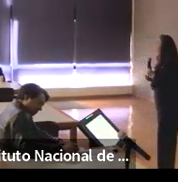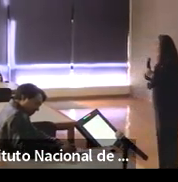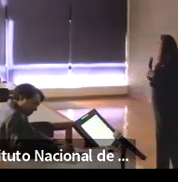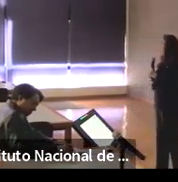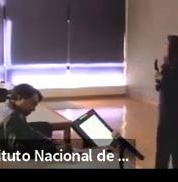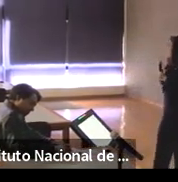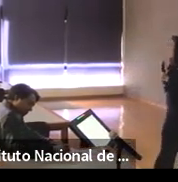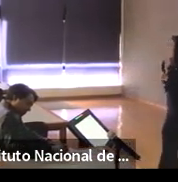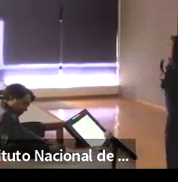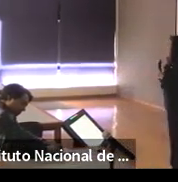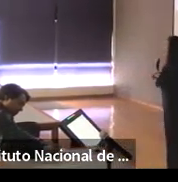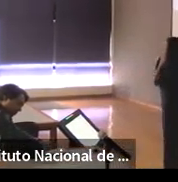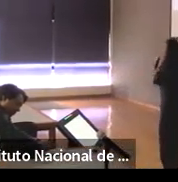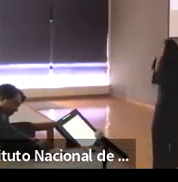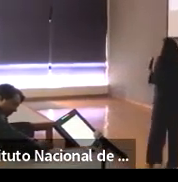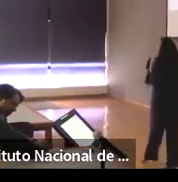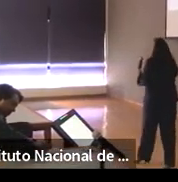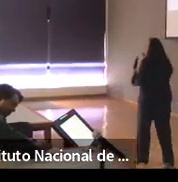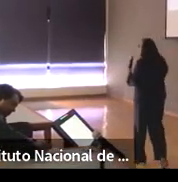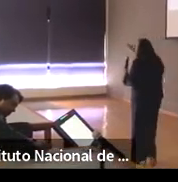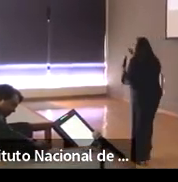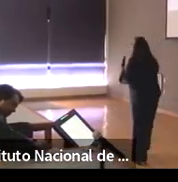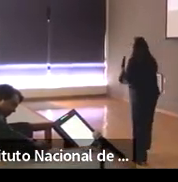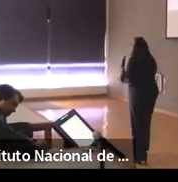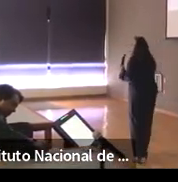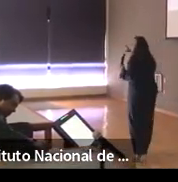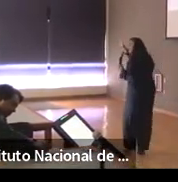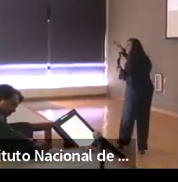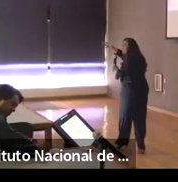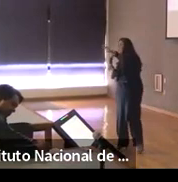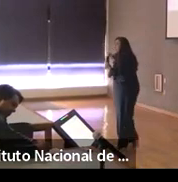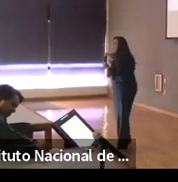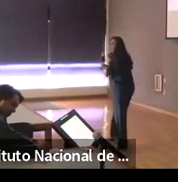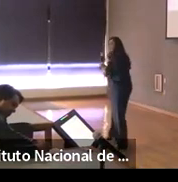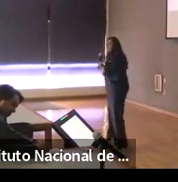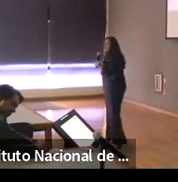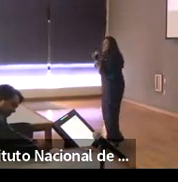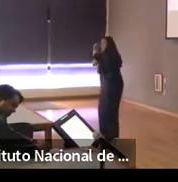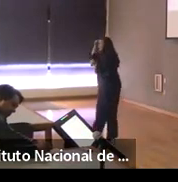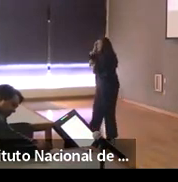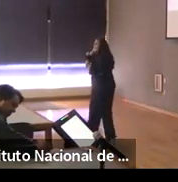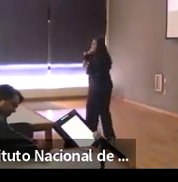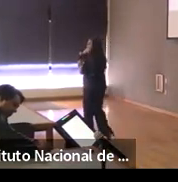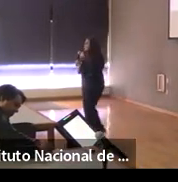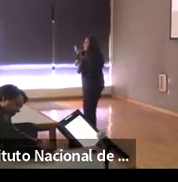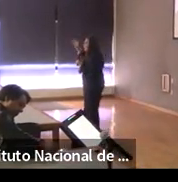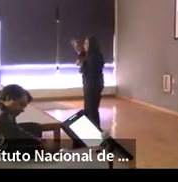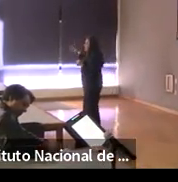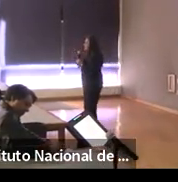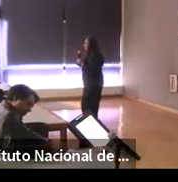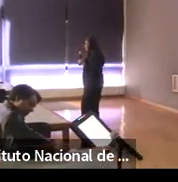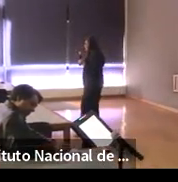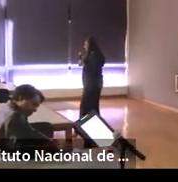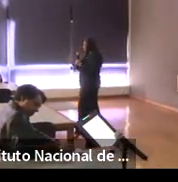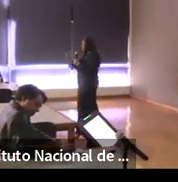tus debilidades y si no empiezas tú por reconocer esa parte personal A veces es difícil que